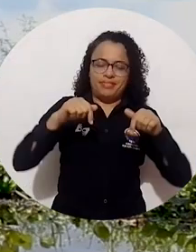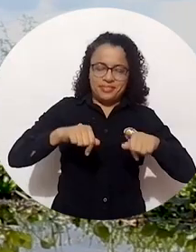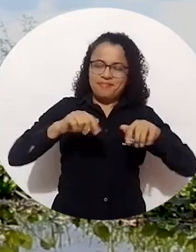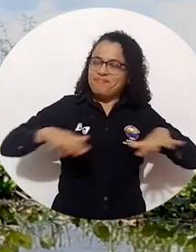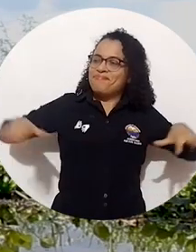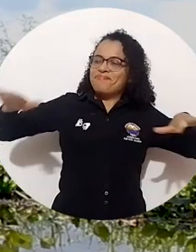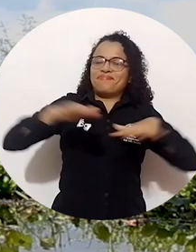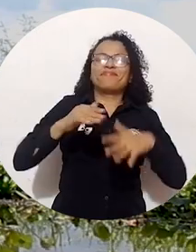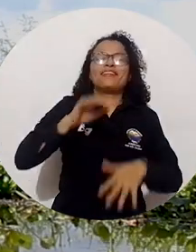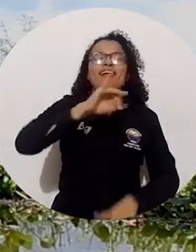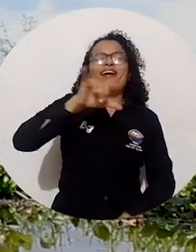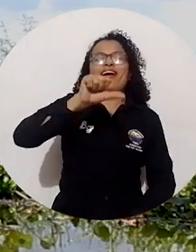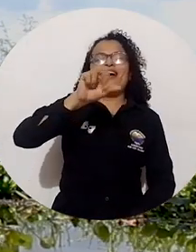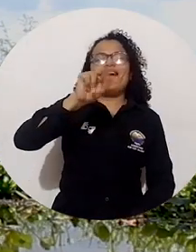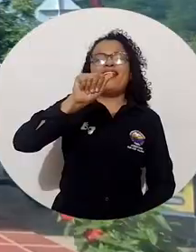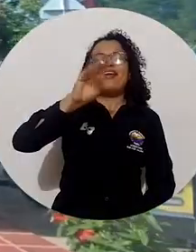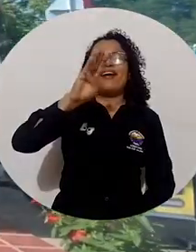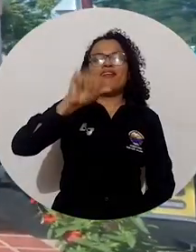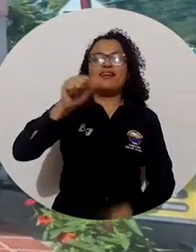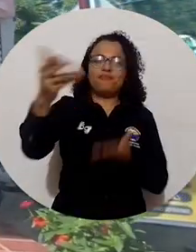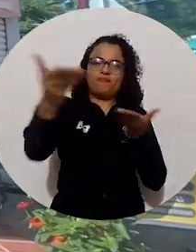Esta es Jaraba. Bienvenidos.